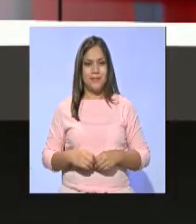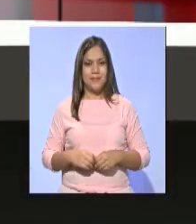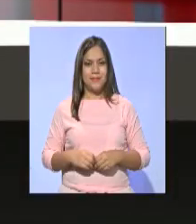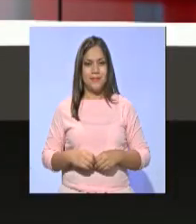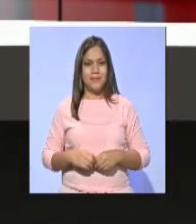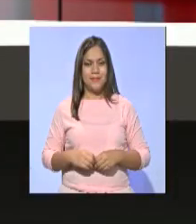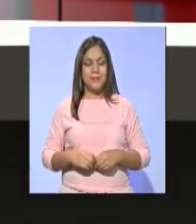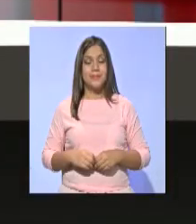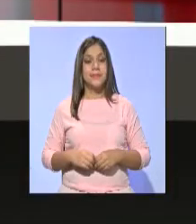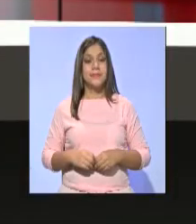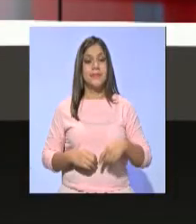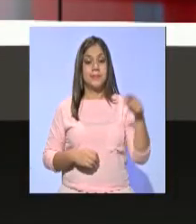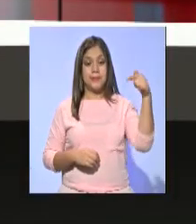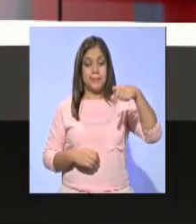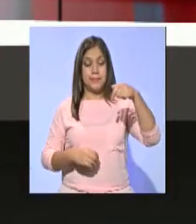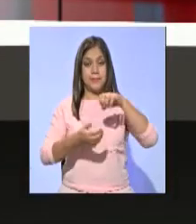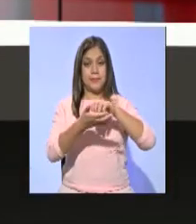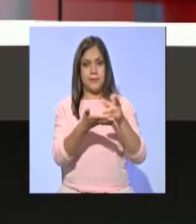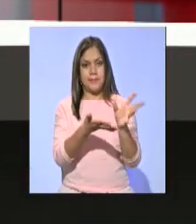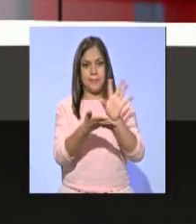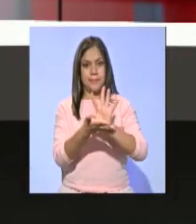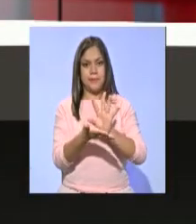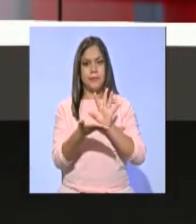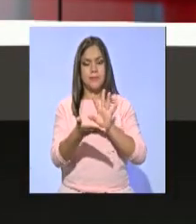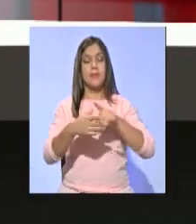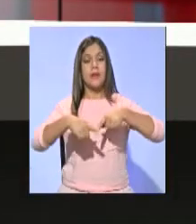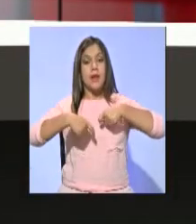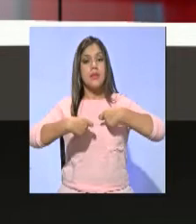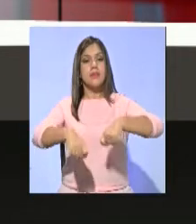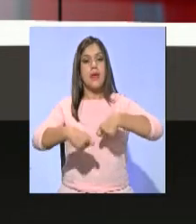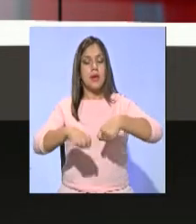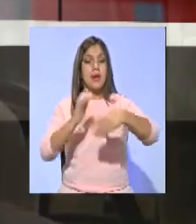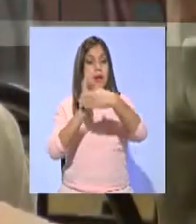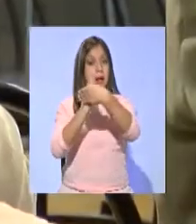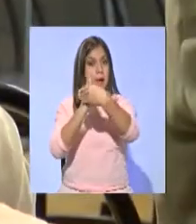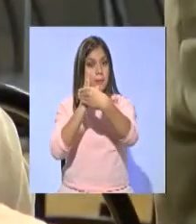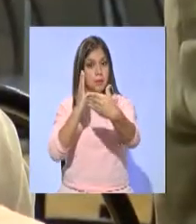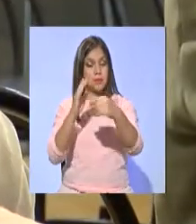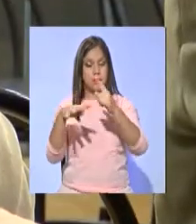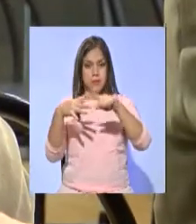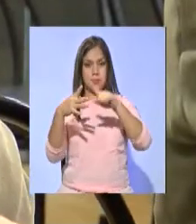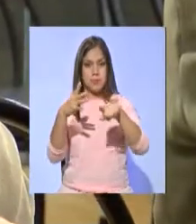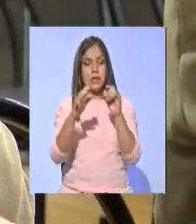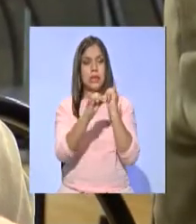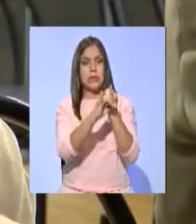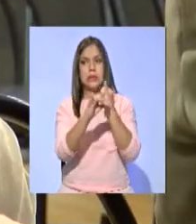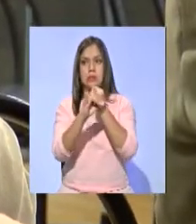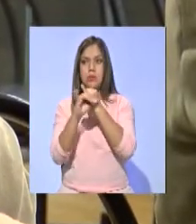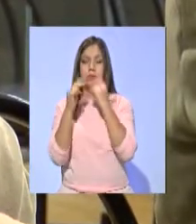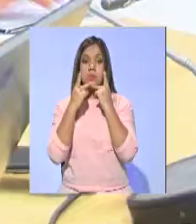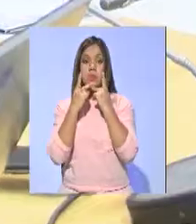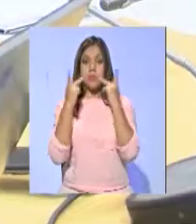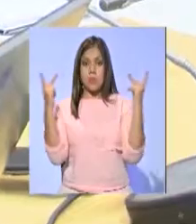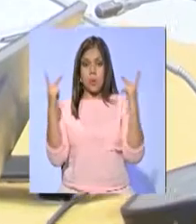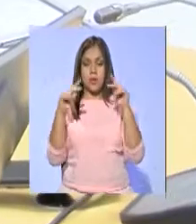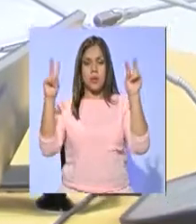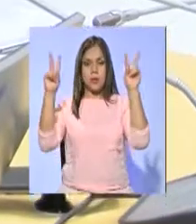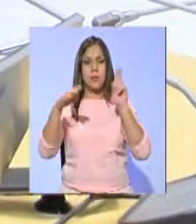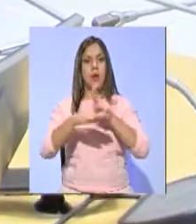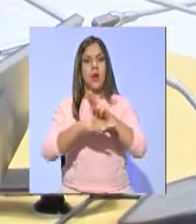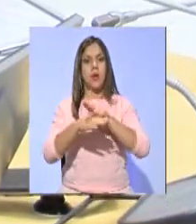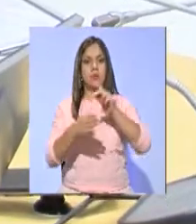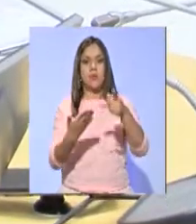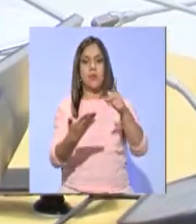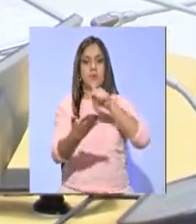En las instalaciones de la Asamblea Nacional se desarrolló un taller de capacitación a distintas instituciones públicas sobre el uso del